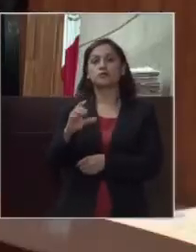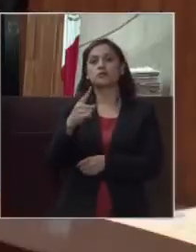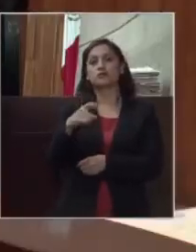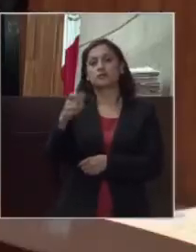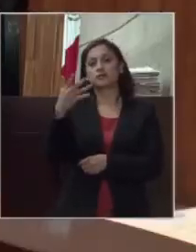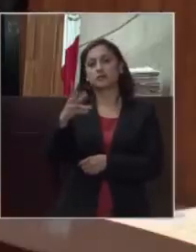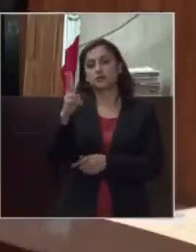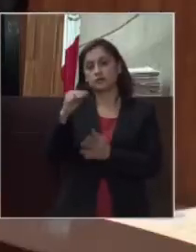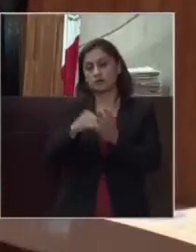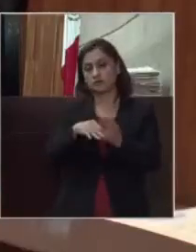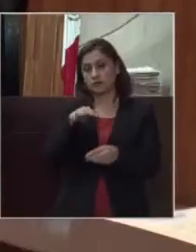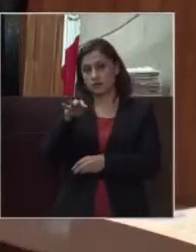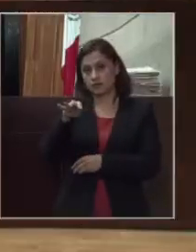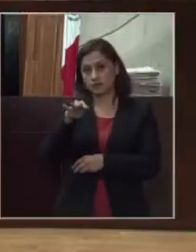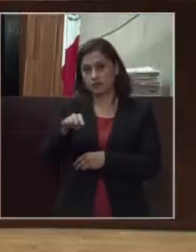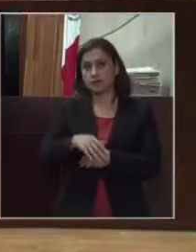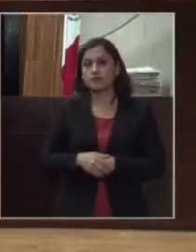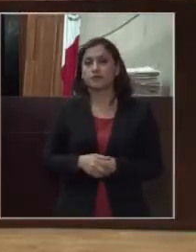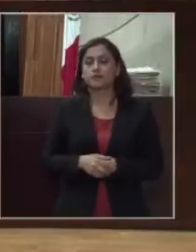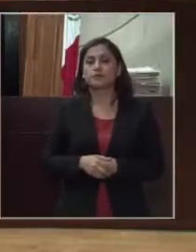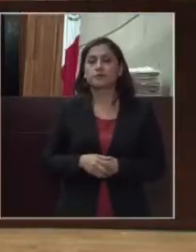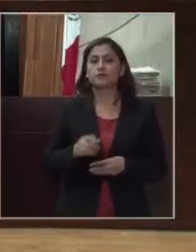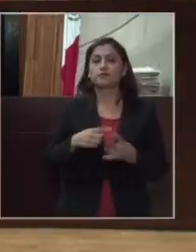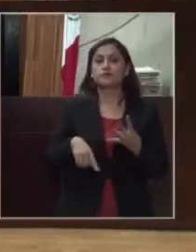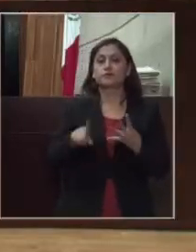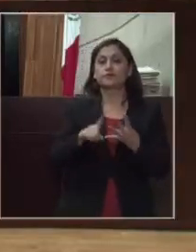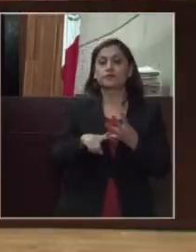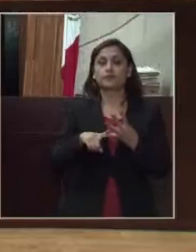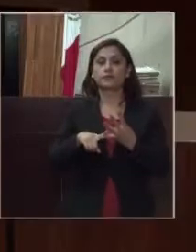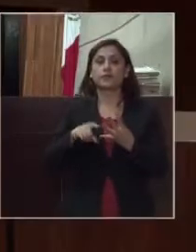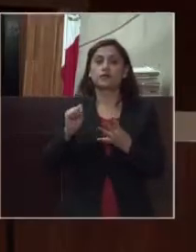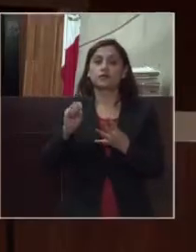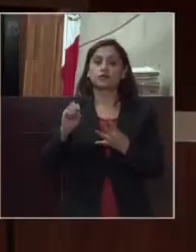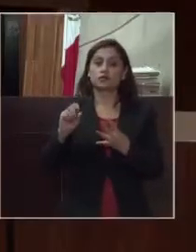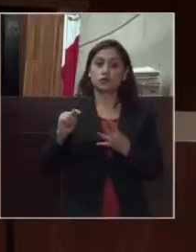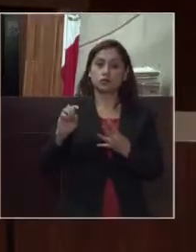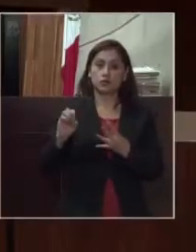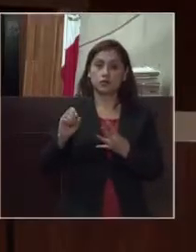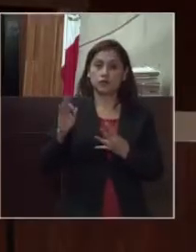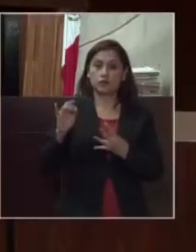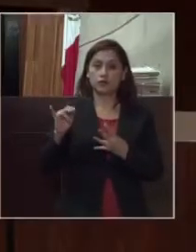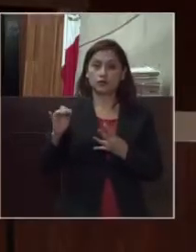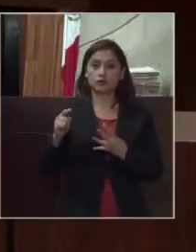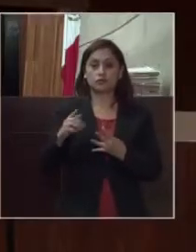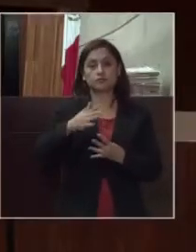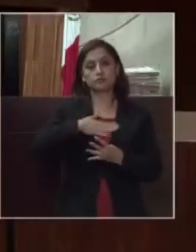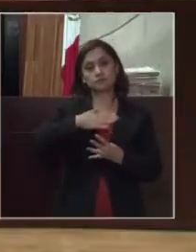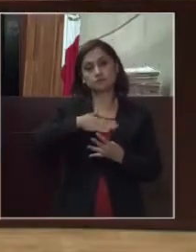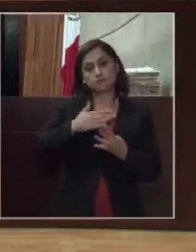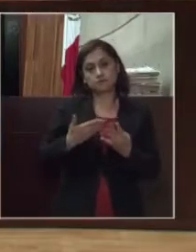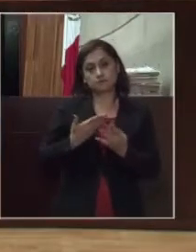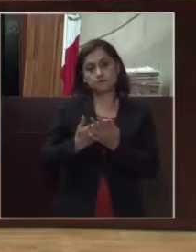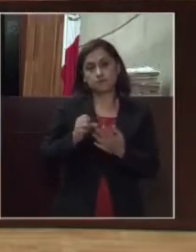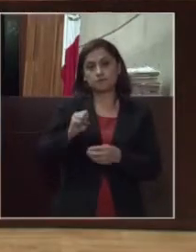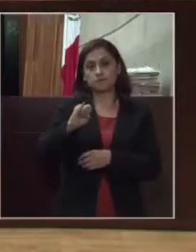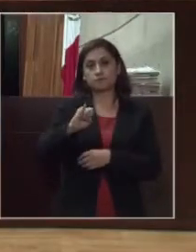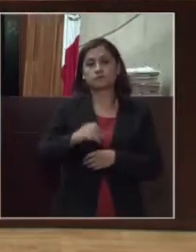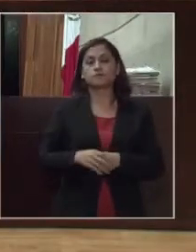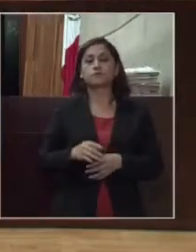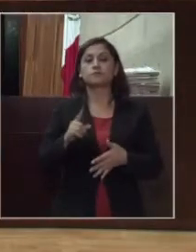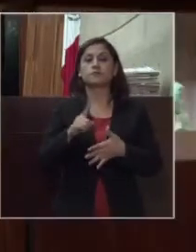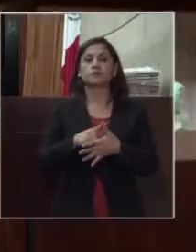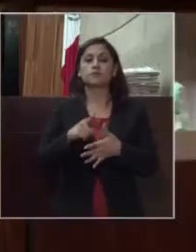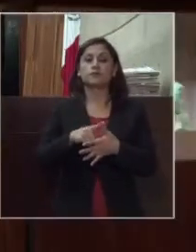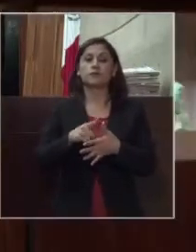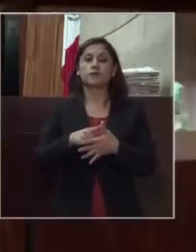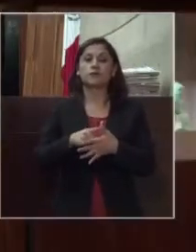estaba vigente en el momento en que fue electo. Un ciudadano presentó una solicitud con la finalidad de que terminara de manera anticipada